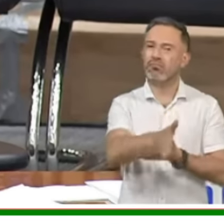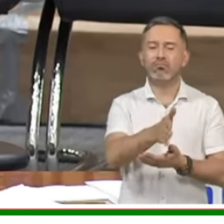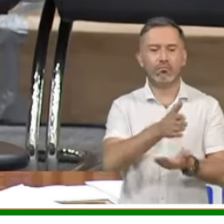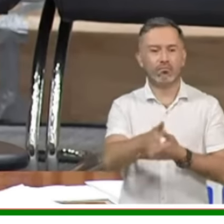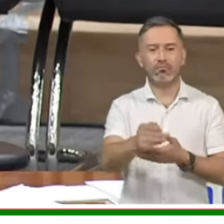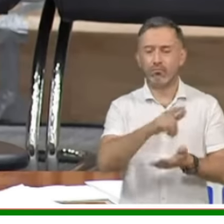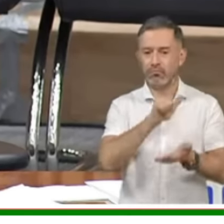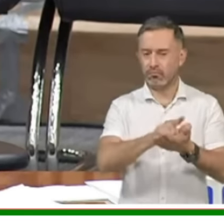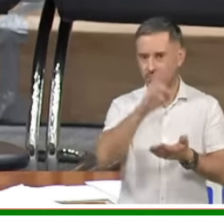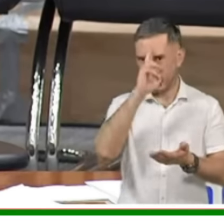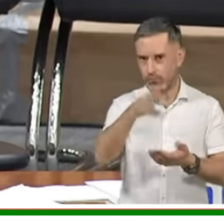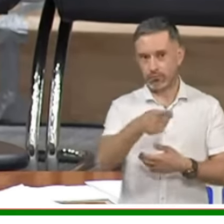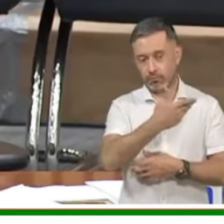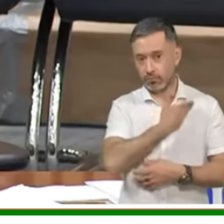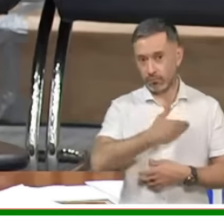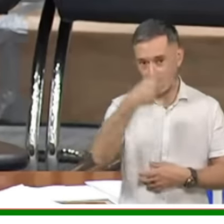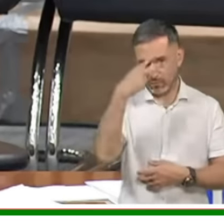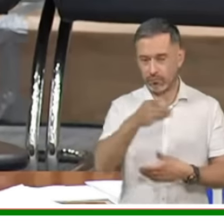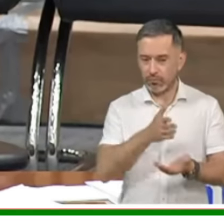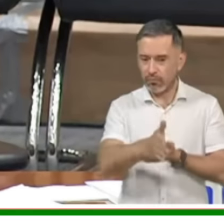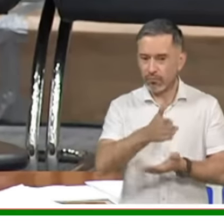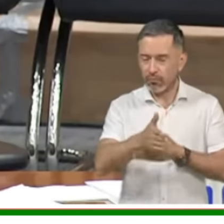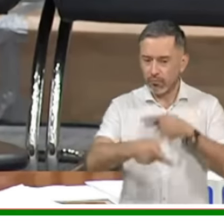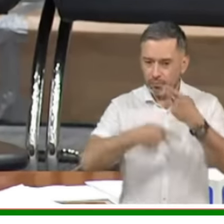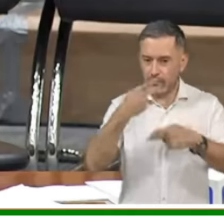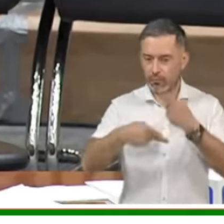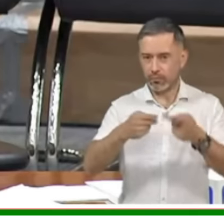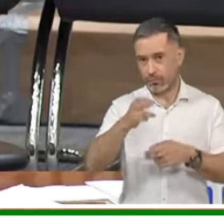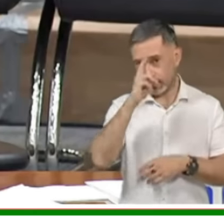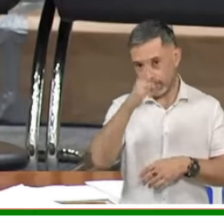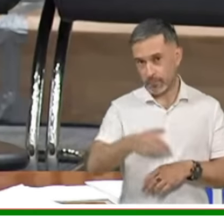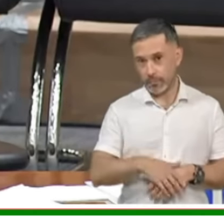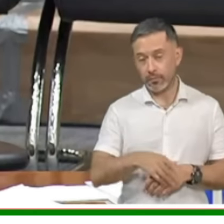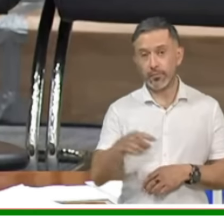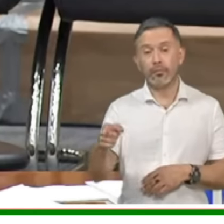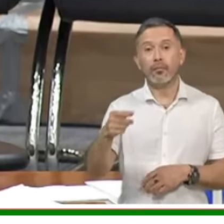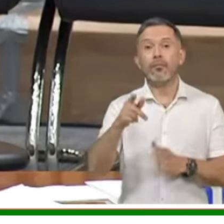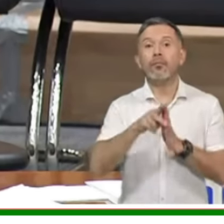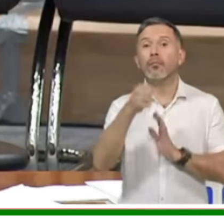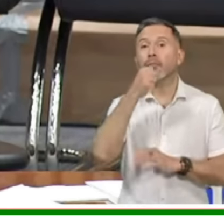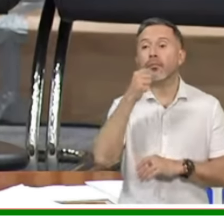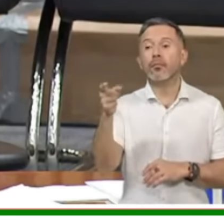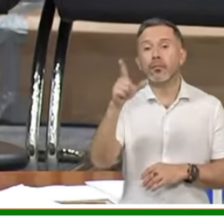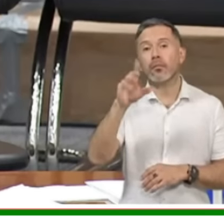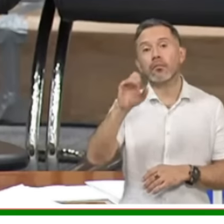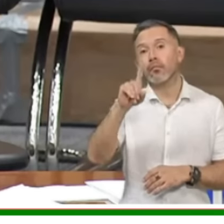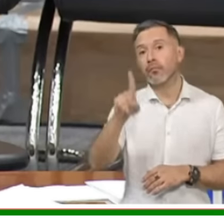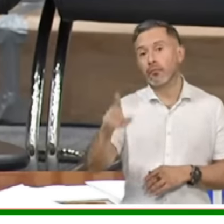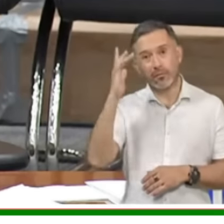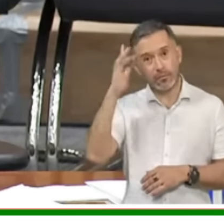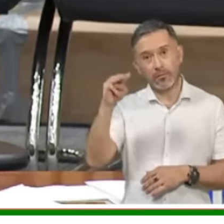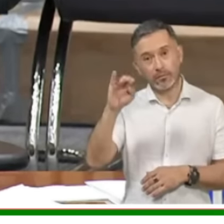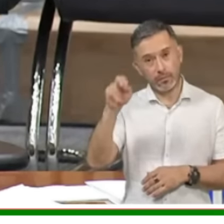legal del presidente de la república López sanmartín no tiene el mismo cargo que López